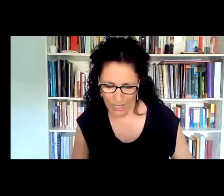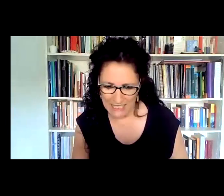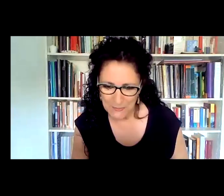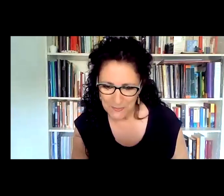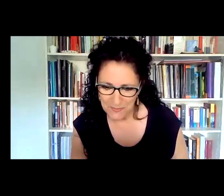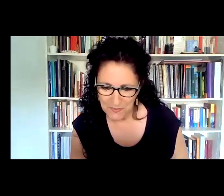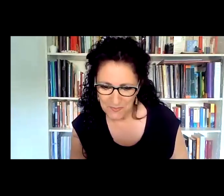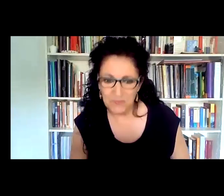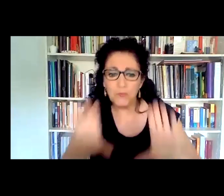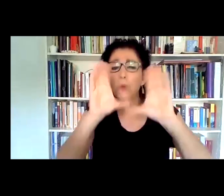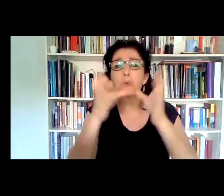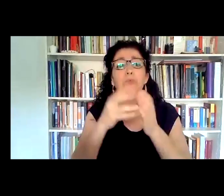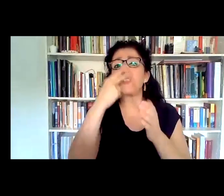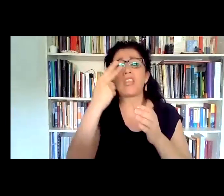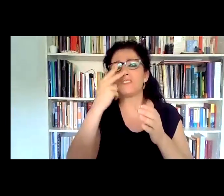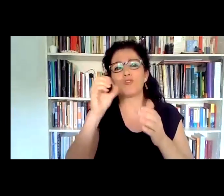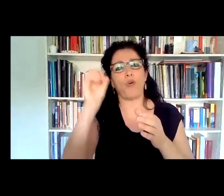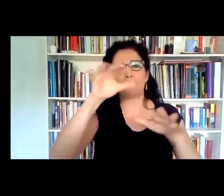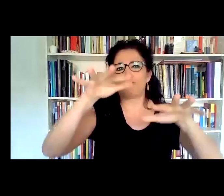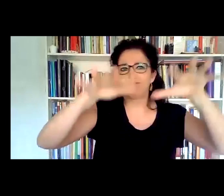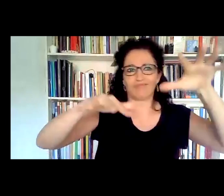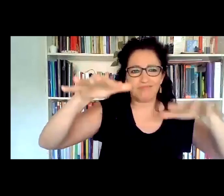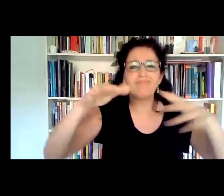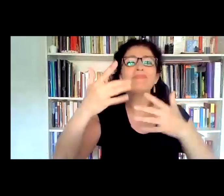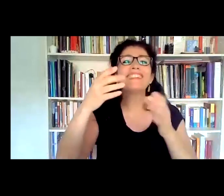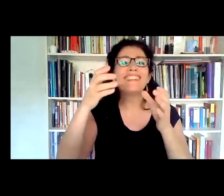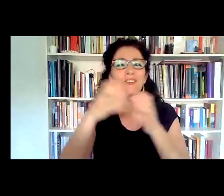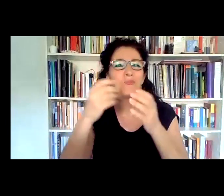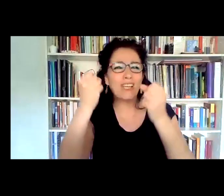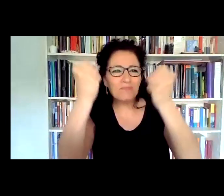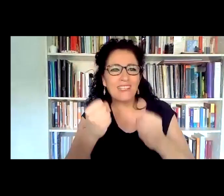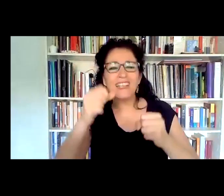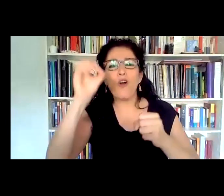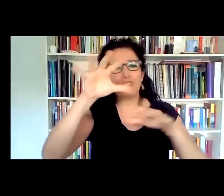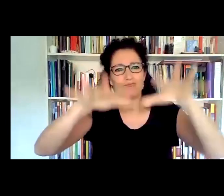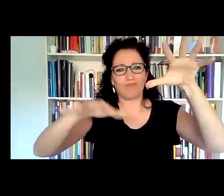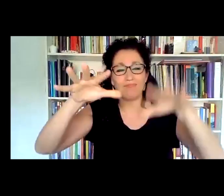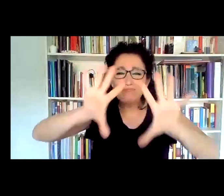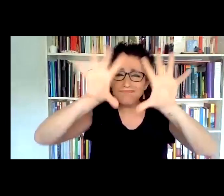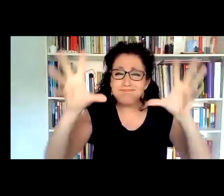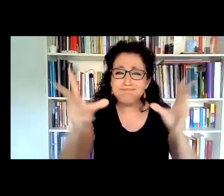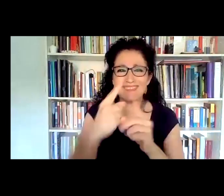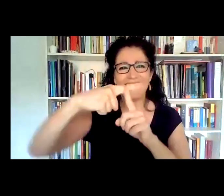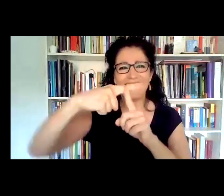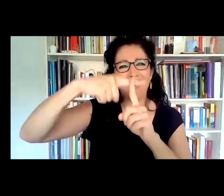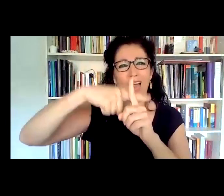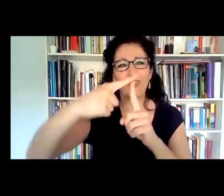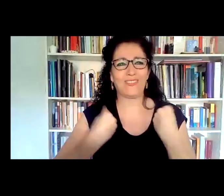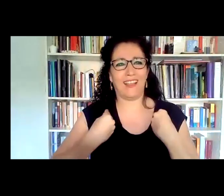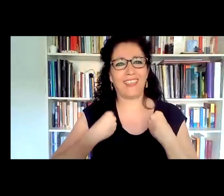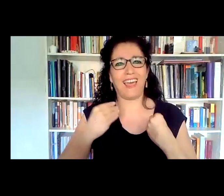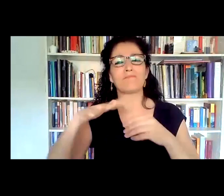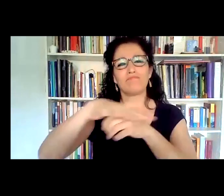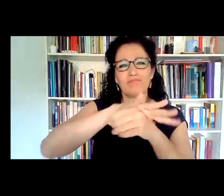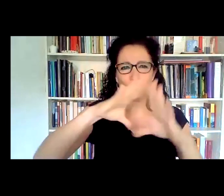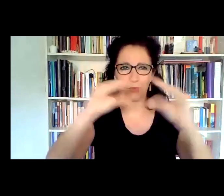intérpretes no cubre suficientemente las necesidades de las personas sordas y sordociegas. La opinión es similar de los diferentes grupos